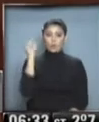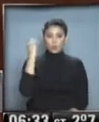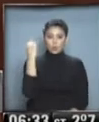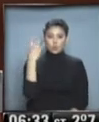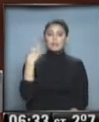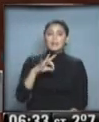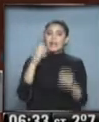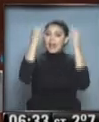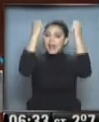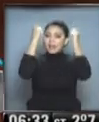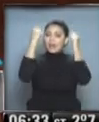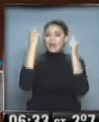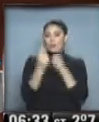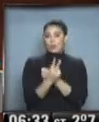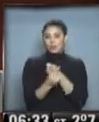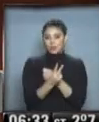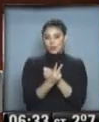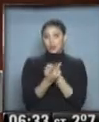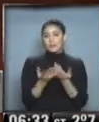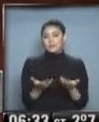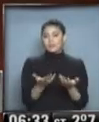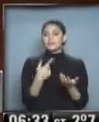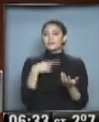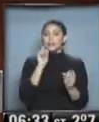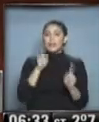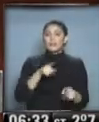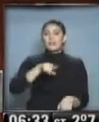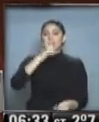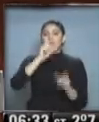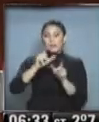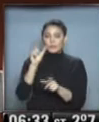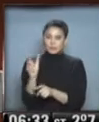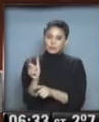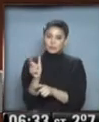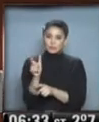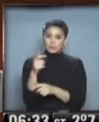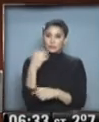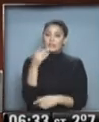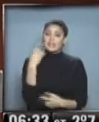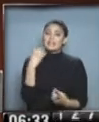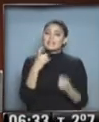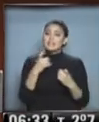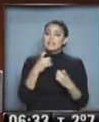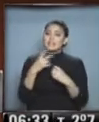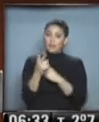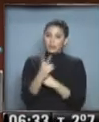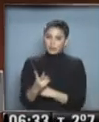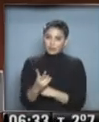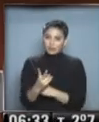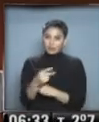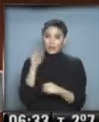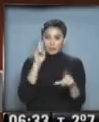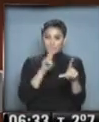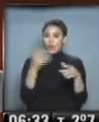un casco protector, por beneficio, por supuesto, de ellos y también del resto de los actores que están sometidos a la vía pública. Ahí